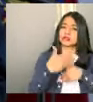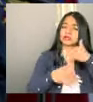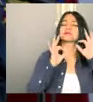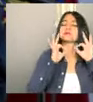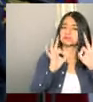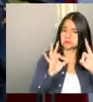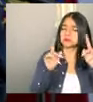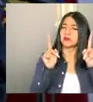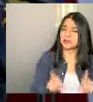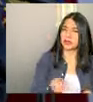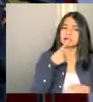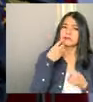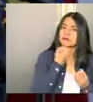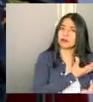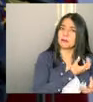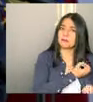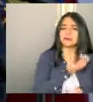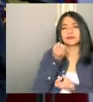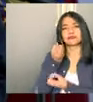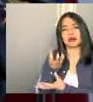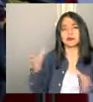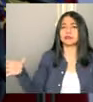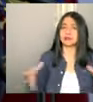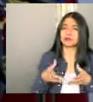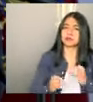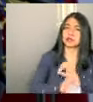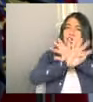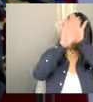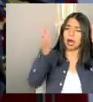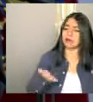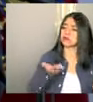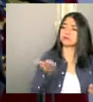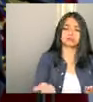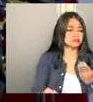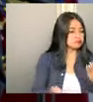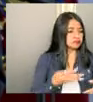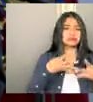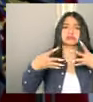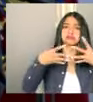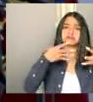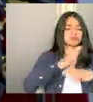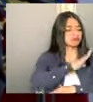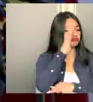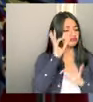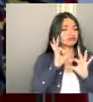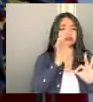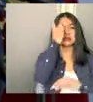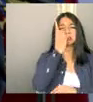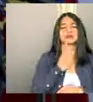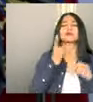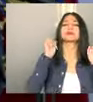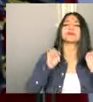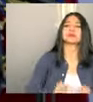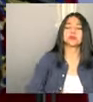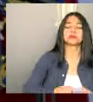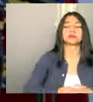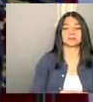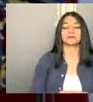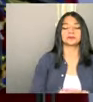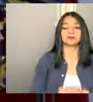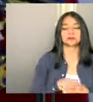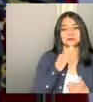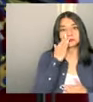corresponde, con información sobre la mesa, información transparente que nos permita tomar decisiones, que básicamente tienen